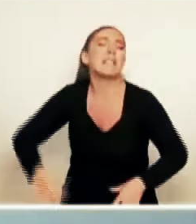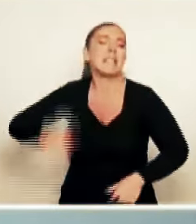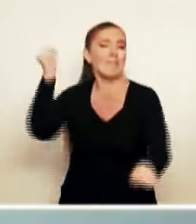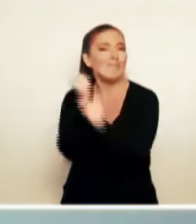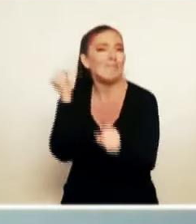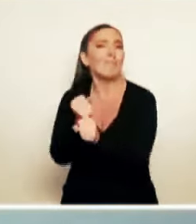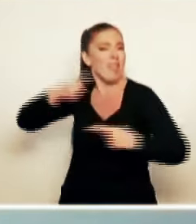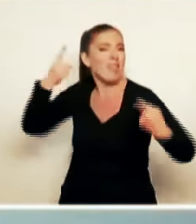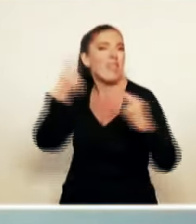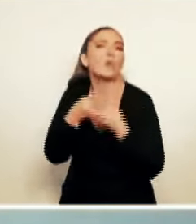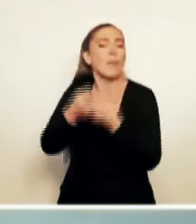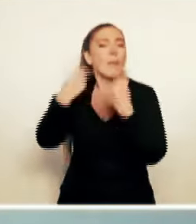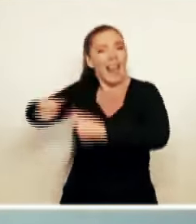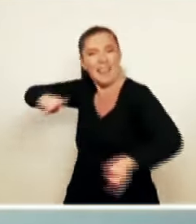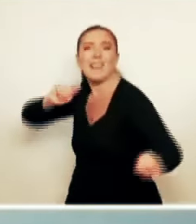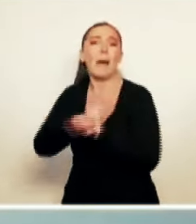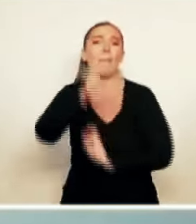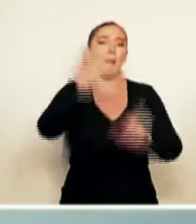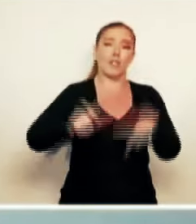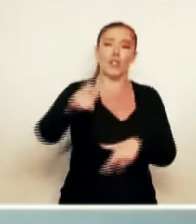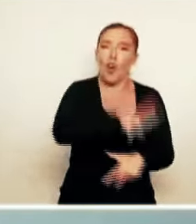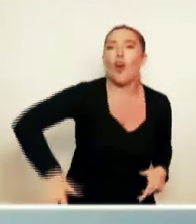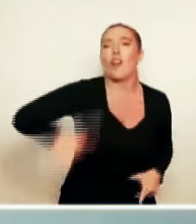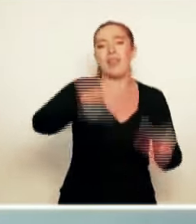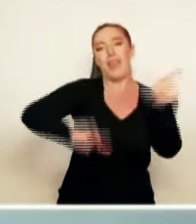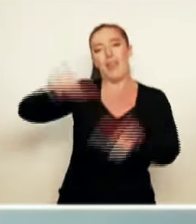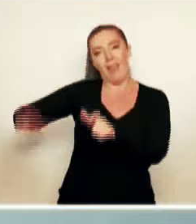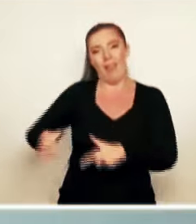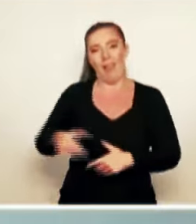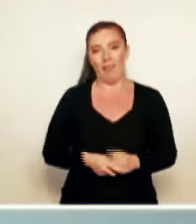discutir para cambiar la vida de la gente, para mejorar.